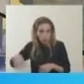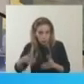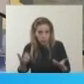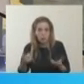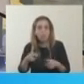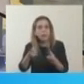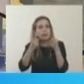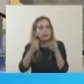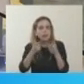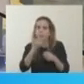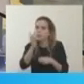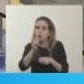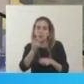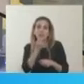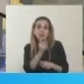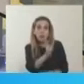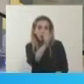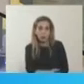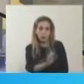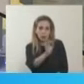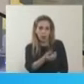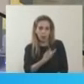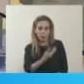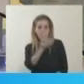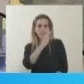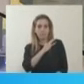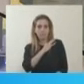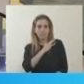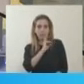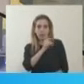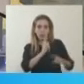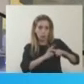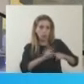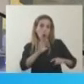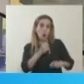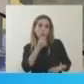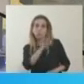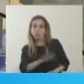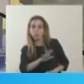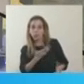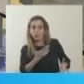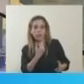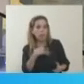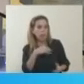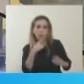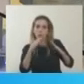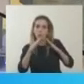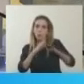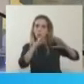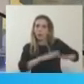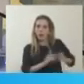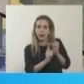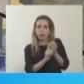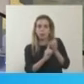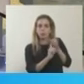tempranamente posible el que esté contagiado o sea sospechoso de estar contagiado se aísle si no lo tiene si no